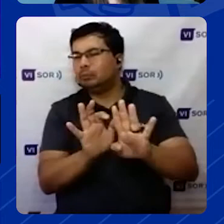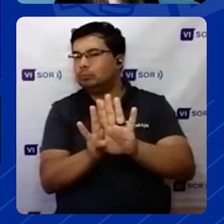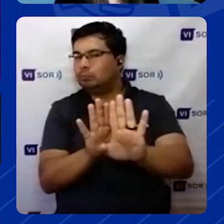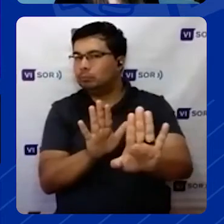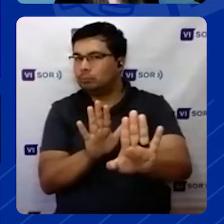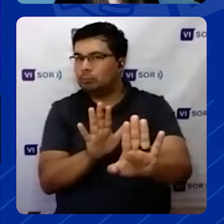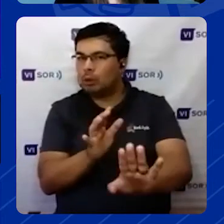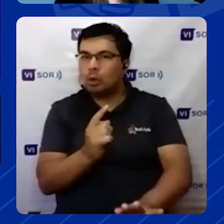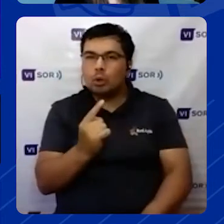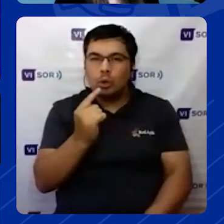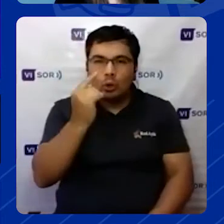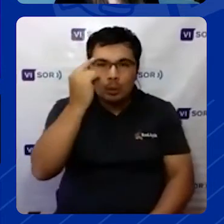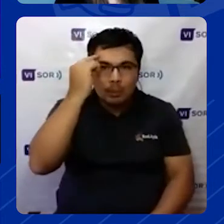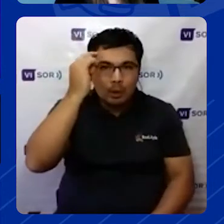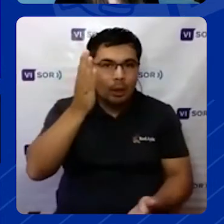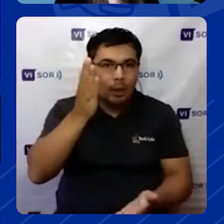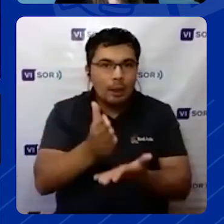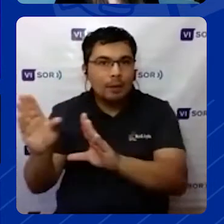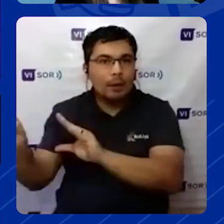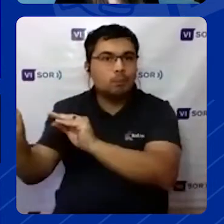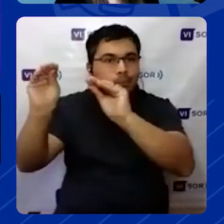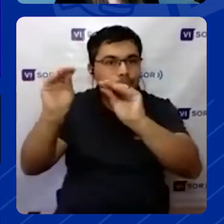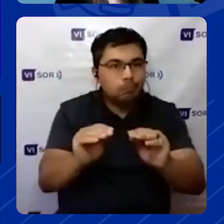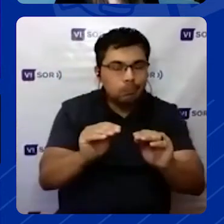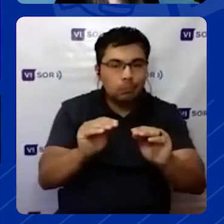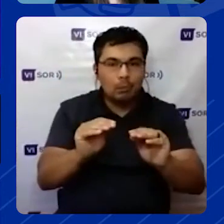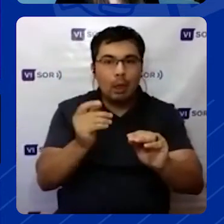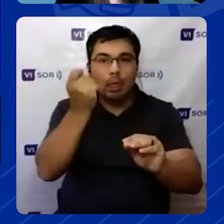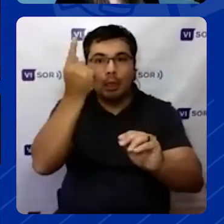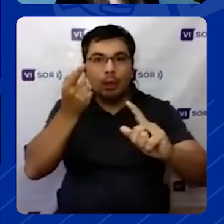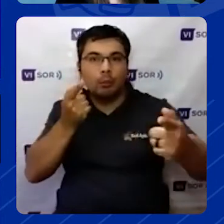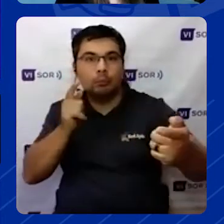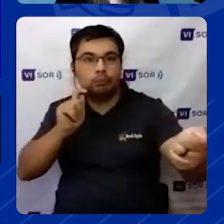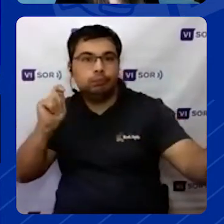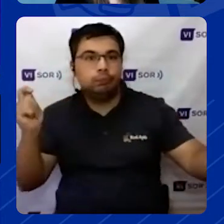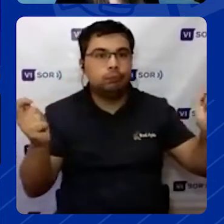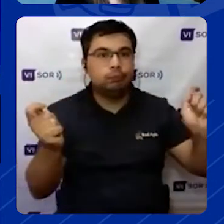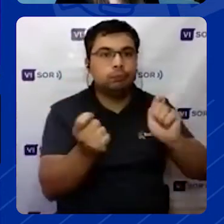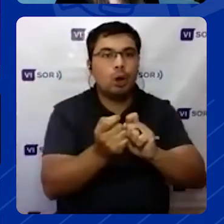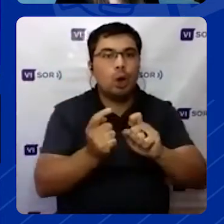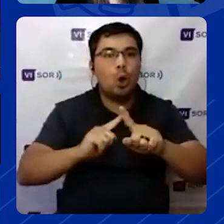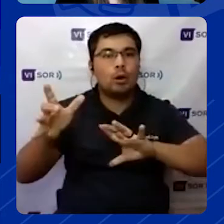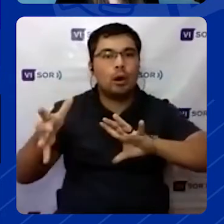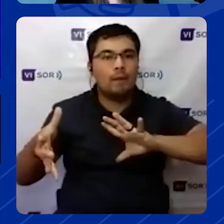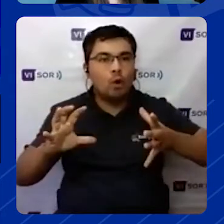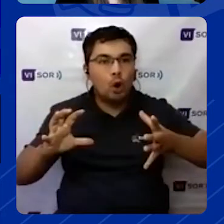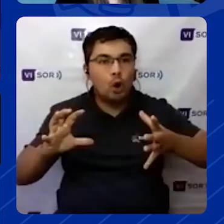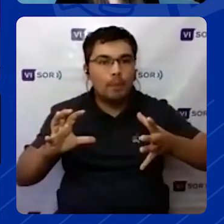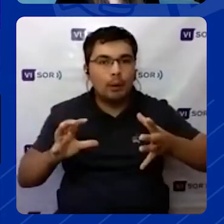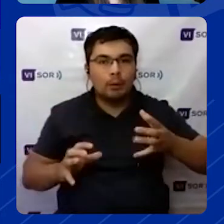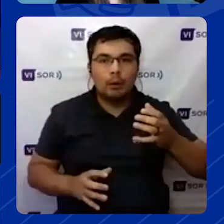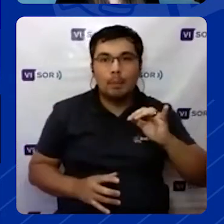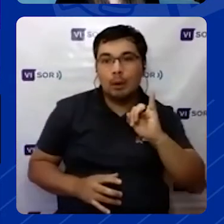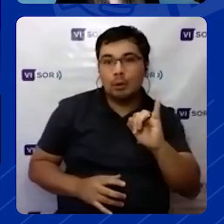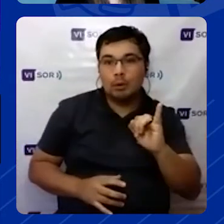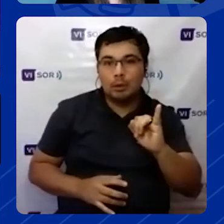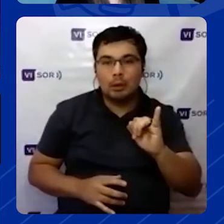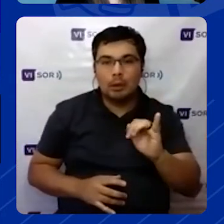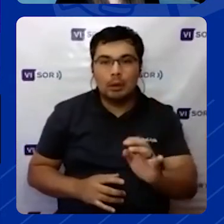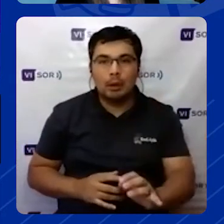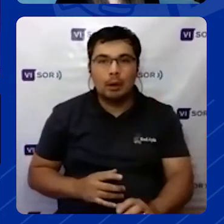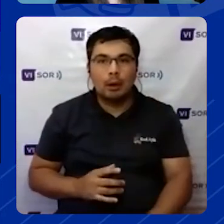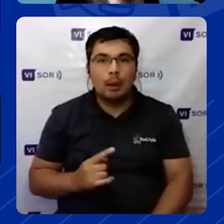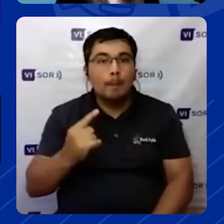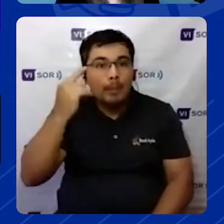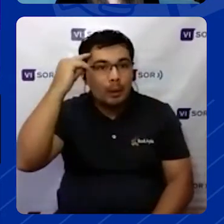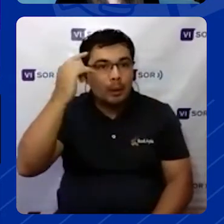manera. No para la inmediatez, pero sí a lo mejor planteando una mayor profundidad, es